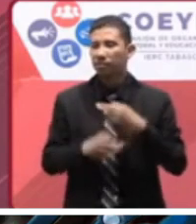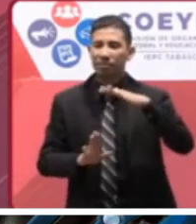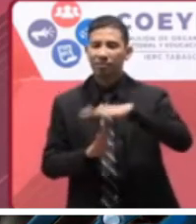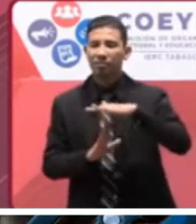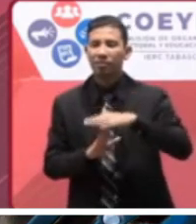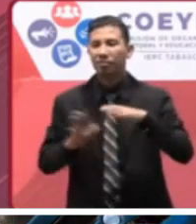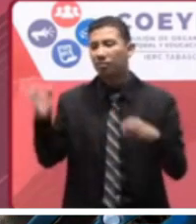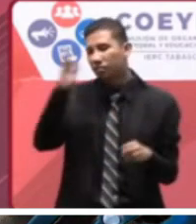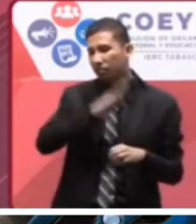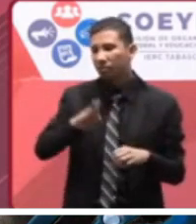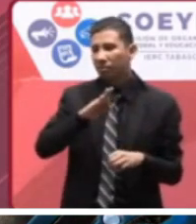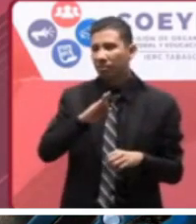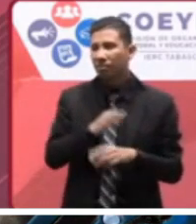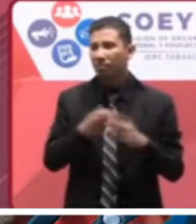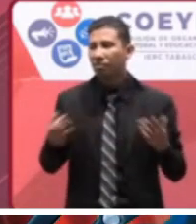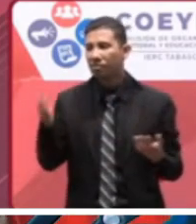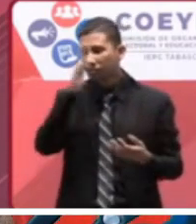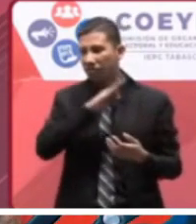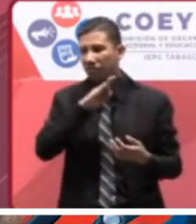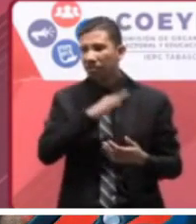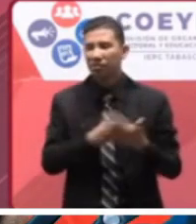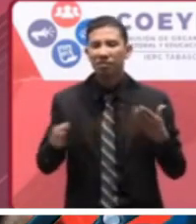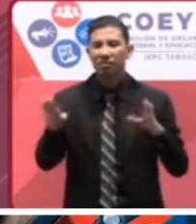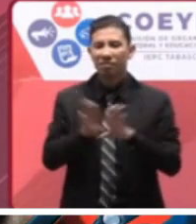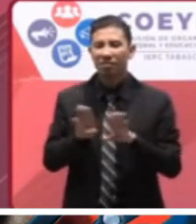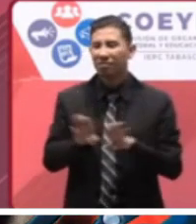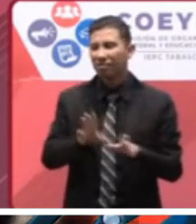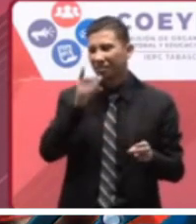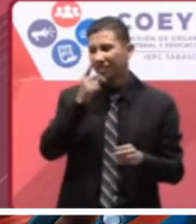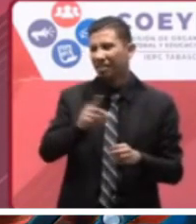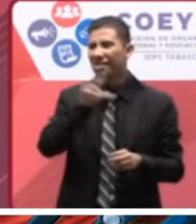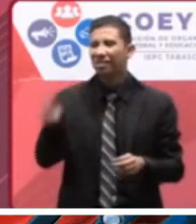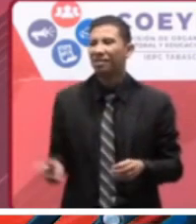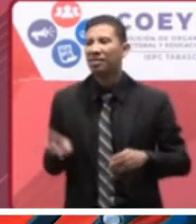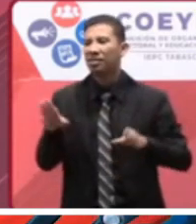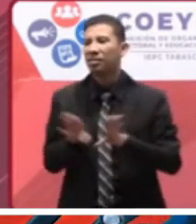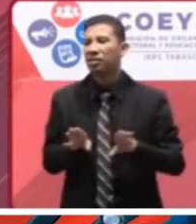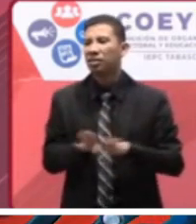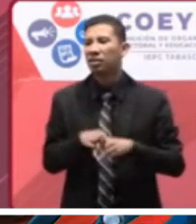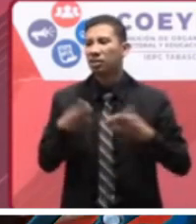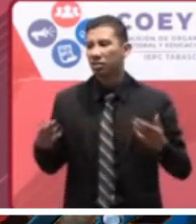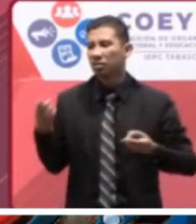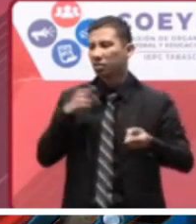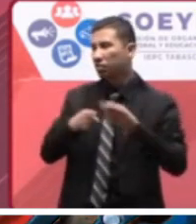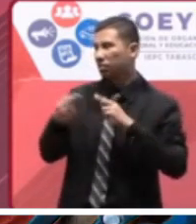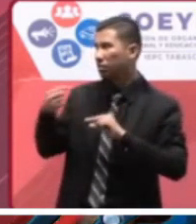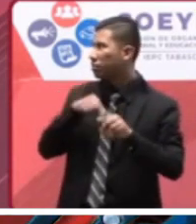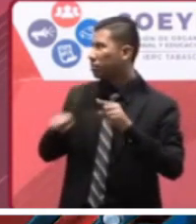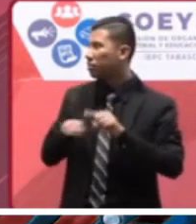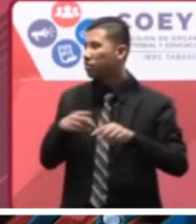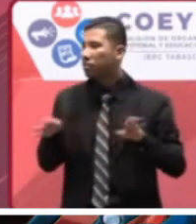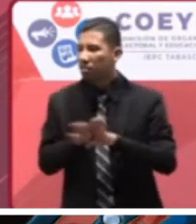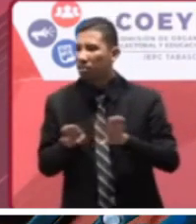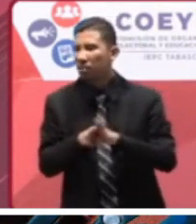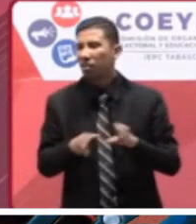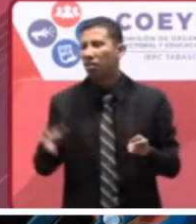Es falso, directora, es falso. Y discutamos como académicos, le traigo los datos. Rebátalos, rebatámoslos. Es falso